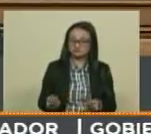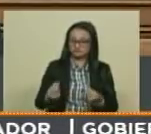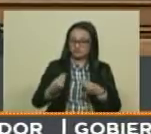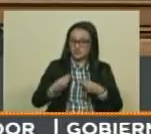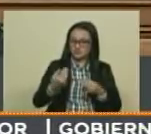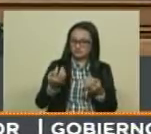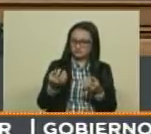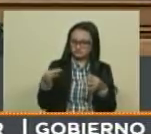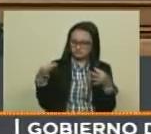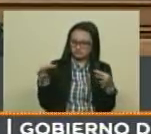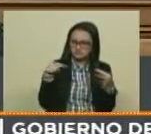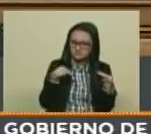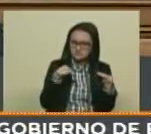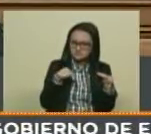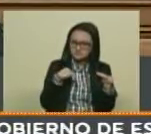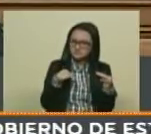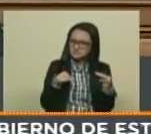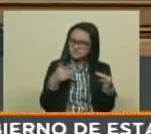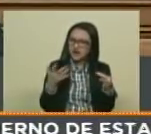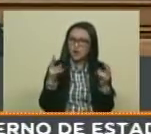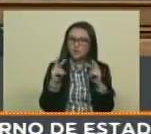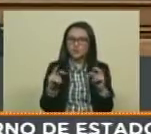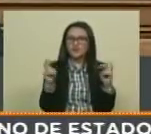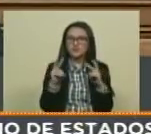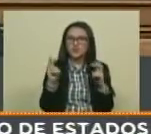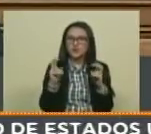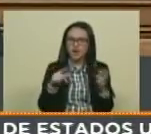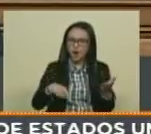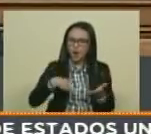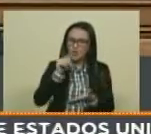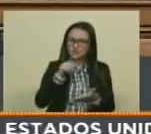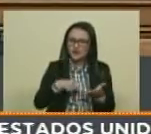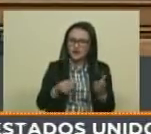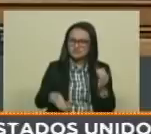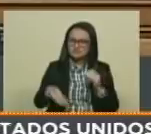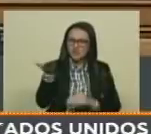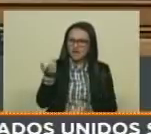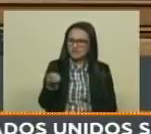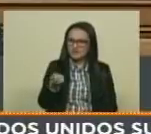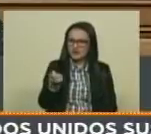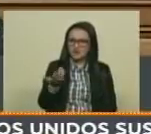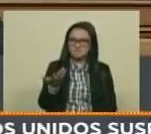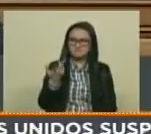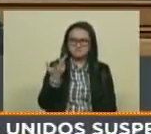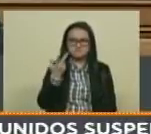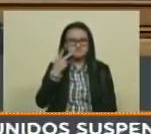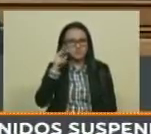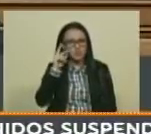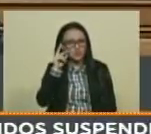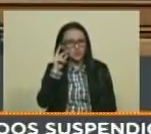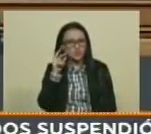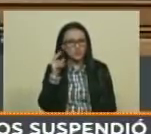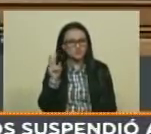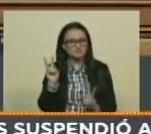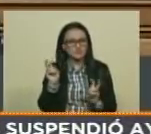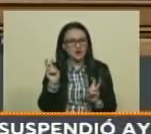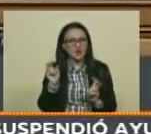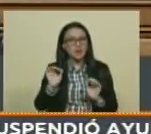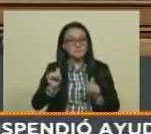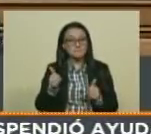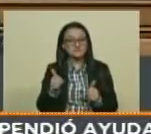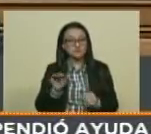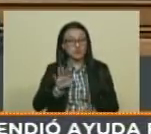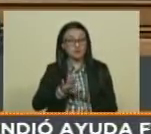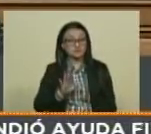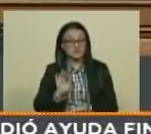del caso de los contratos con sobreprecio en la faja petrolífera del Orinoco. Esto arrancó con esa